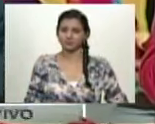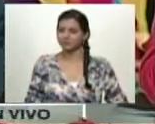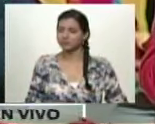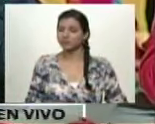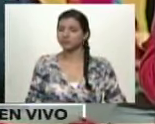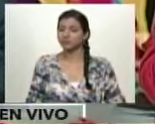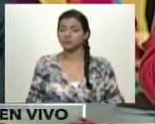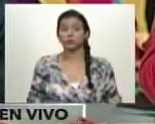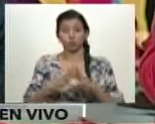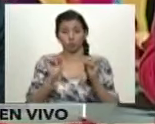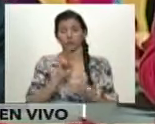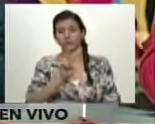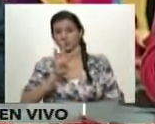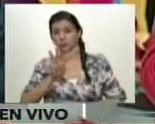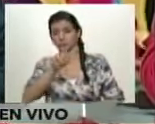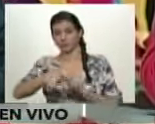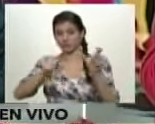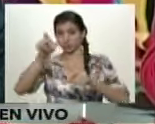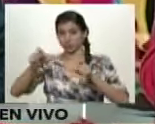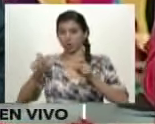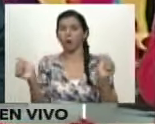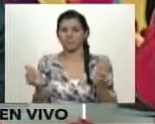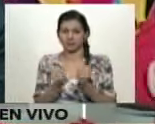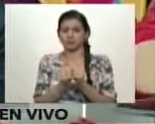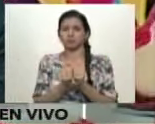Estos compañeros tienen una misión: